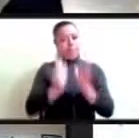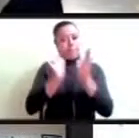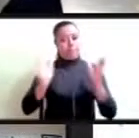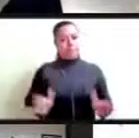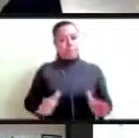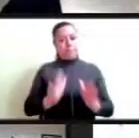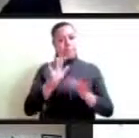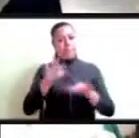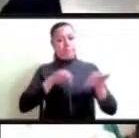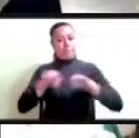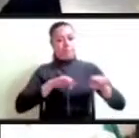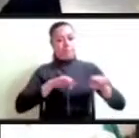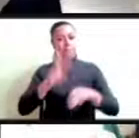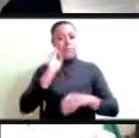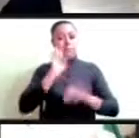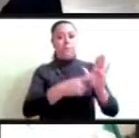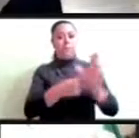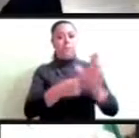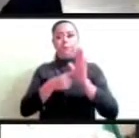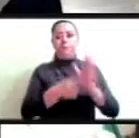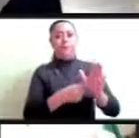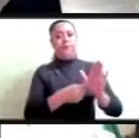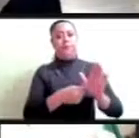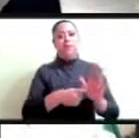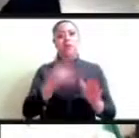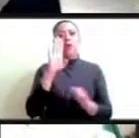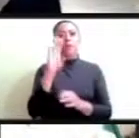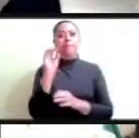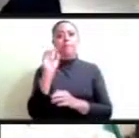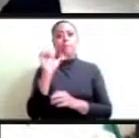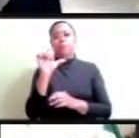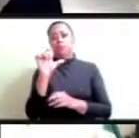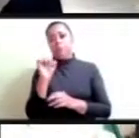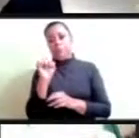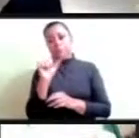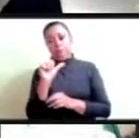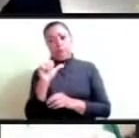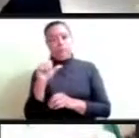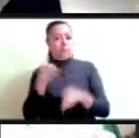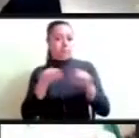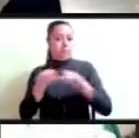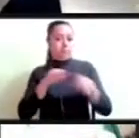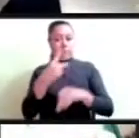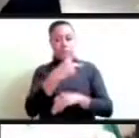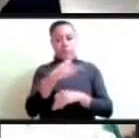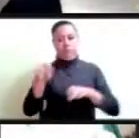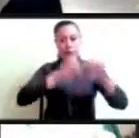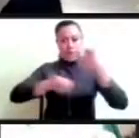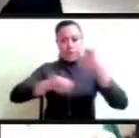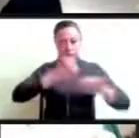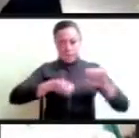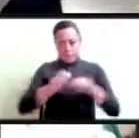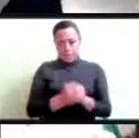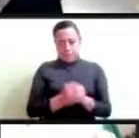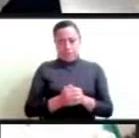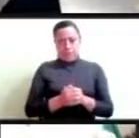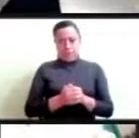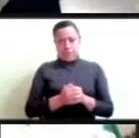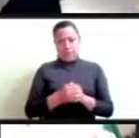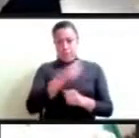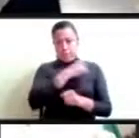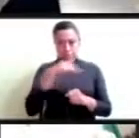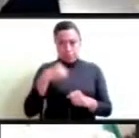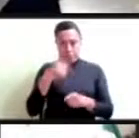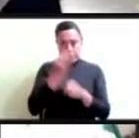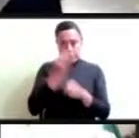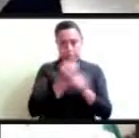tienen los empresarios. Cualquiera de los que estamos aquí, si tuviéramos ese cargo de secretaría